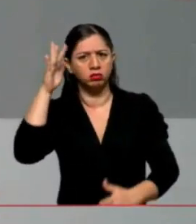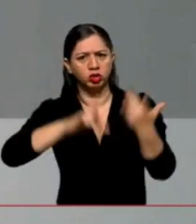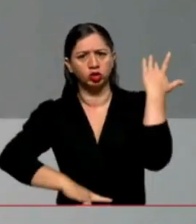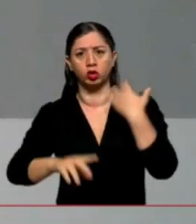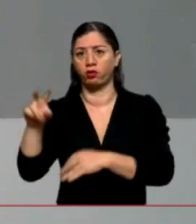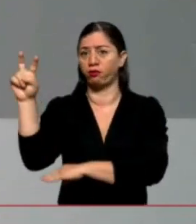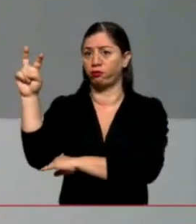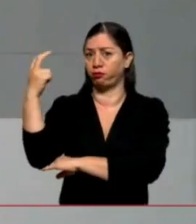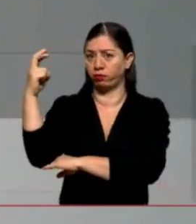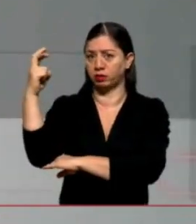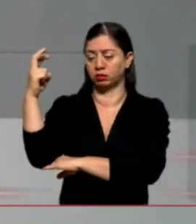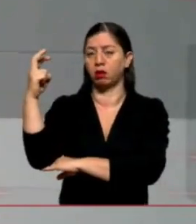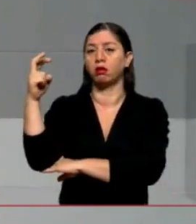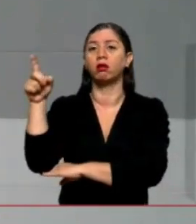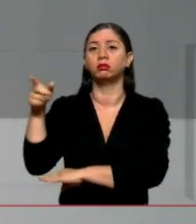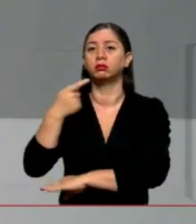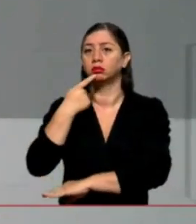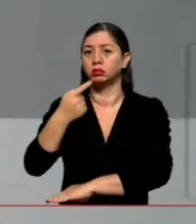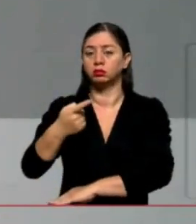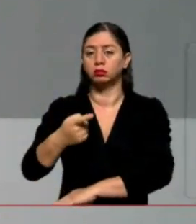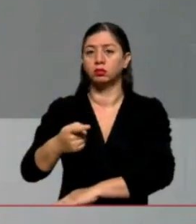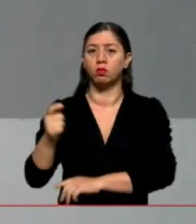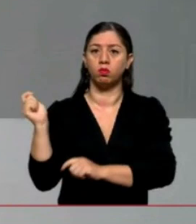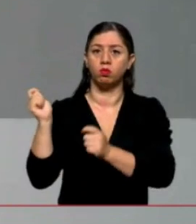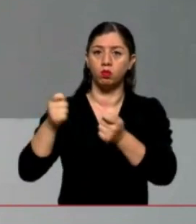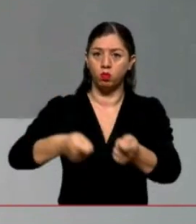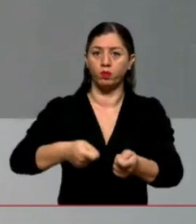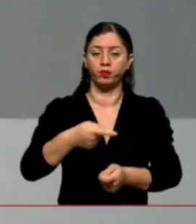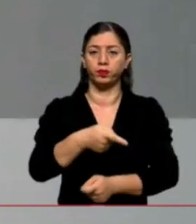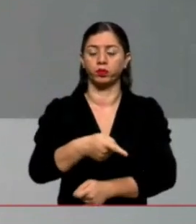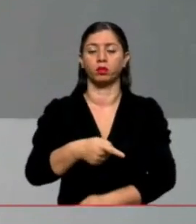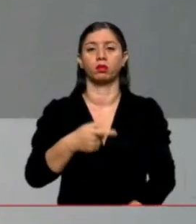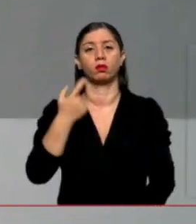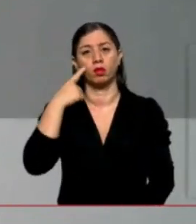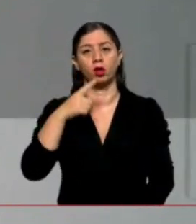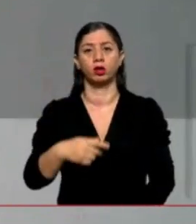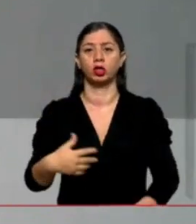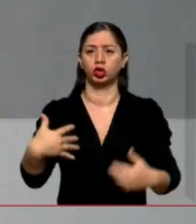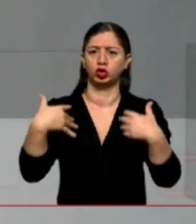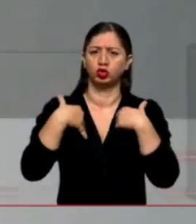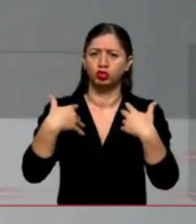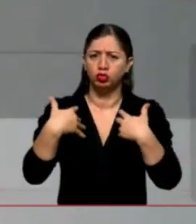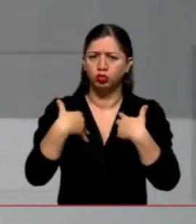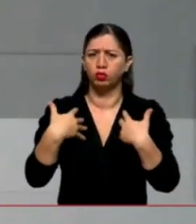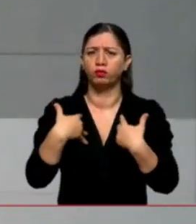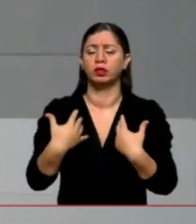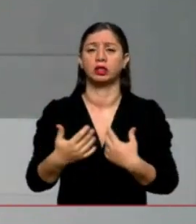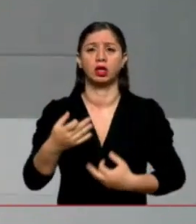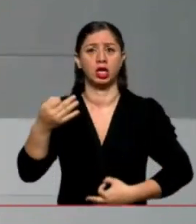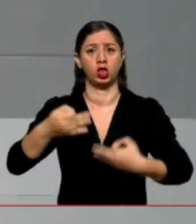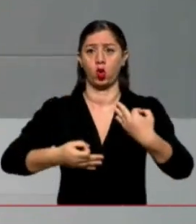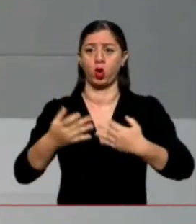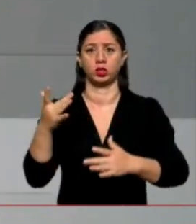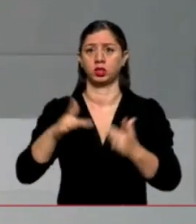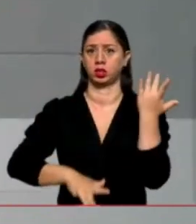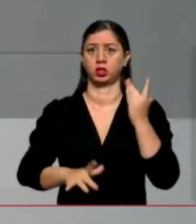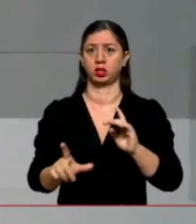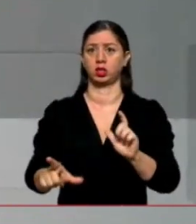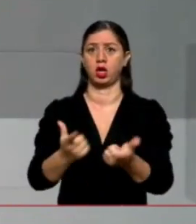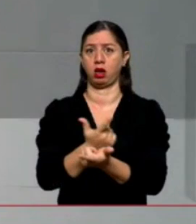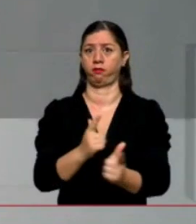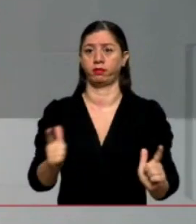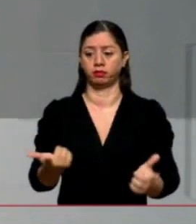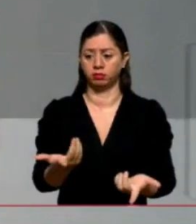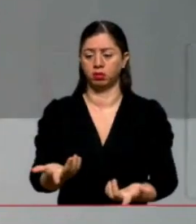Fiscalía solicitó imputación por el delito de tortura agravada y privación injusta de la libertad. Esos son los delitos que se